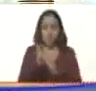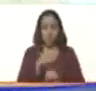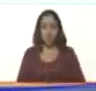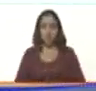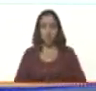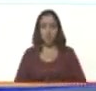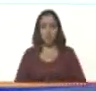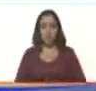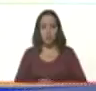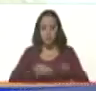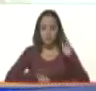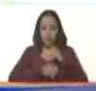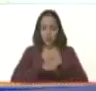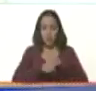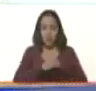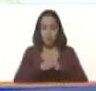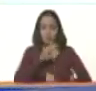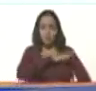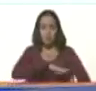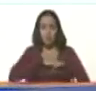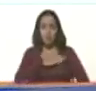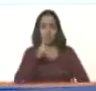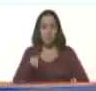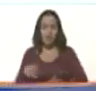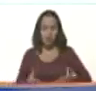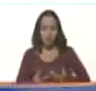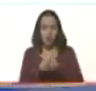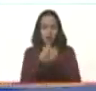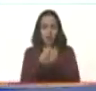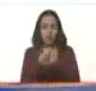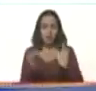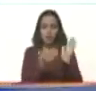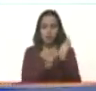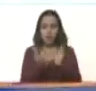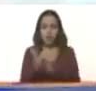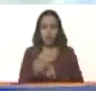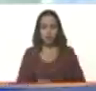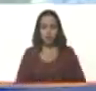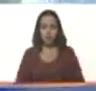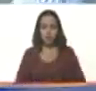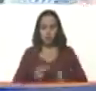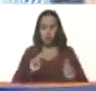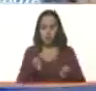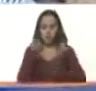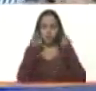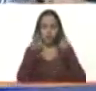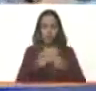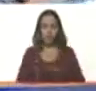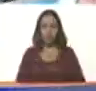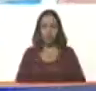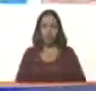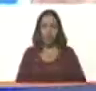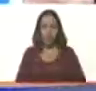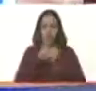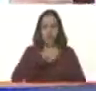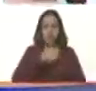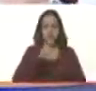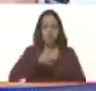las misiones, ahí va Cristo Redentor, curando al que necesita.